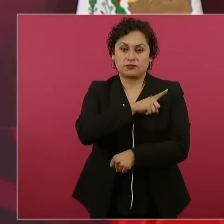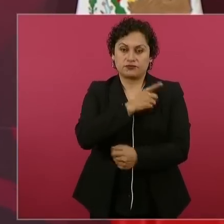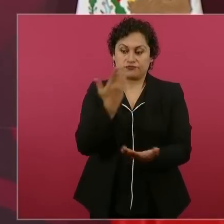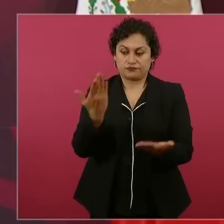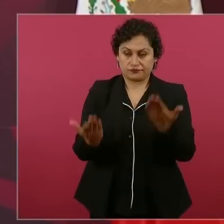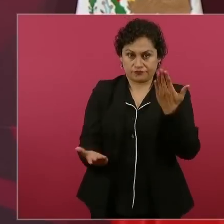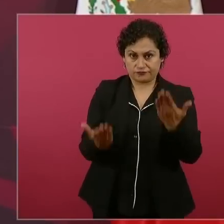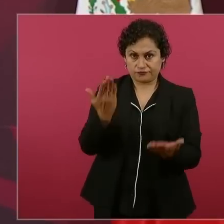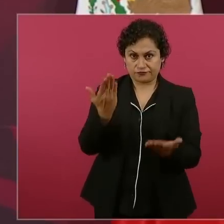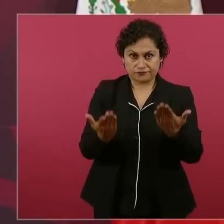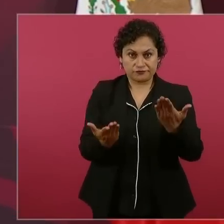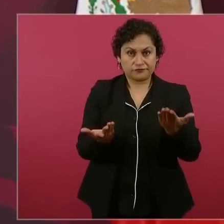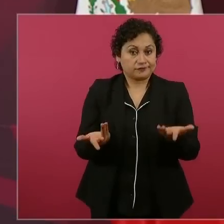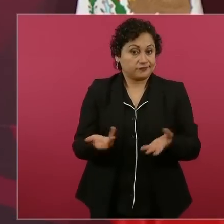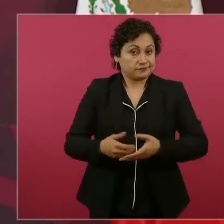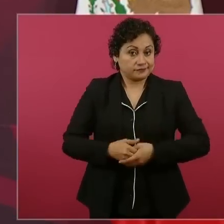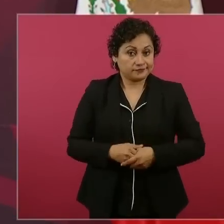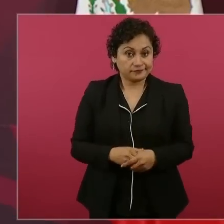que hagan la investigación.